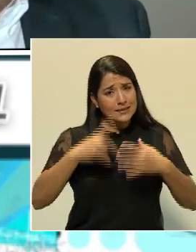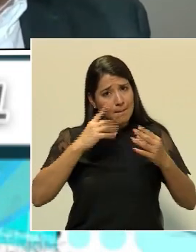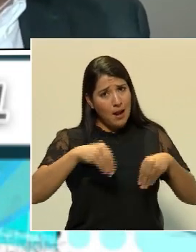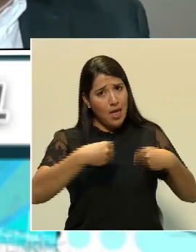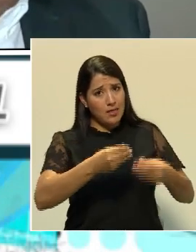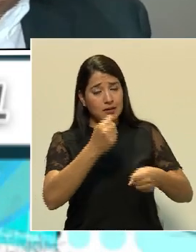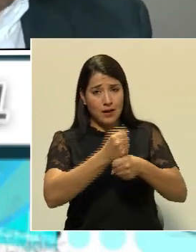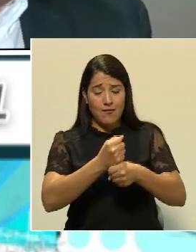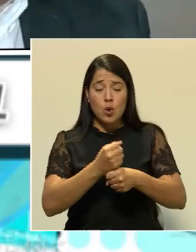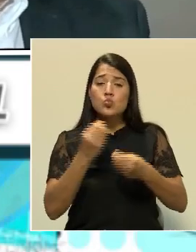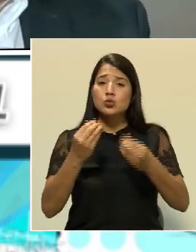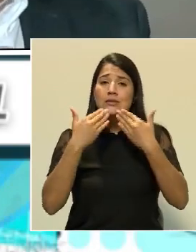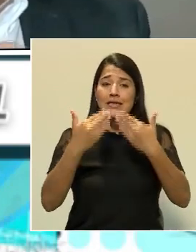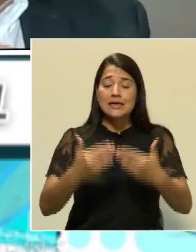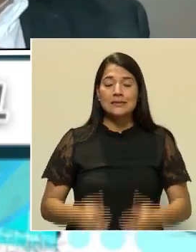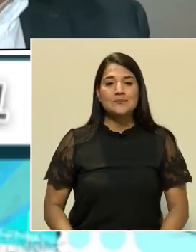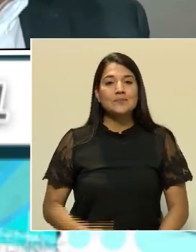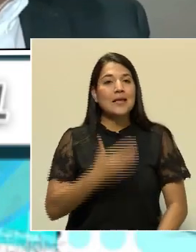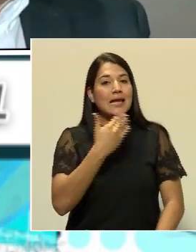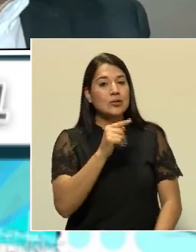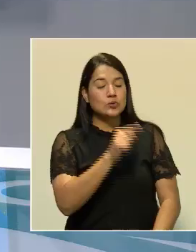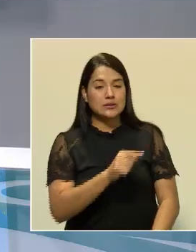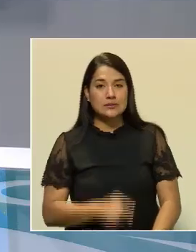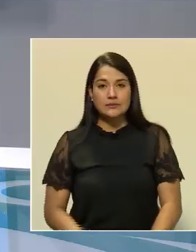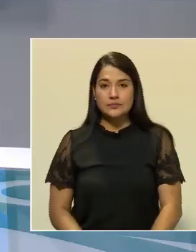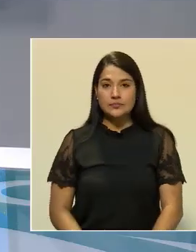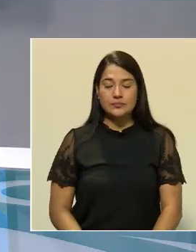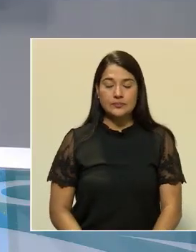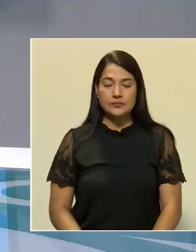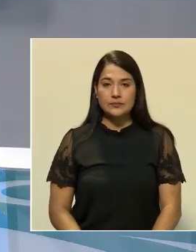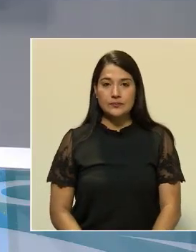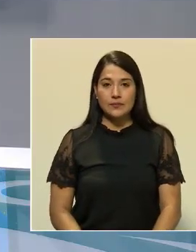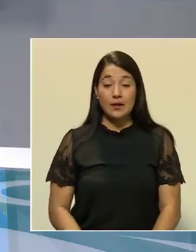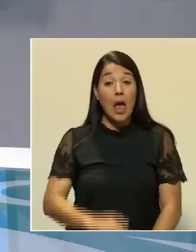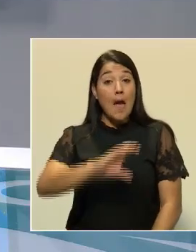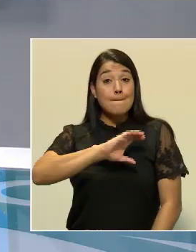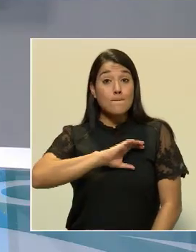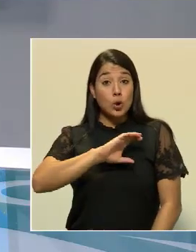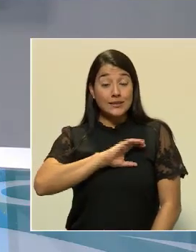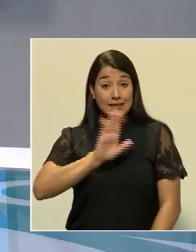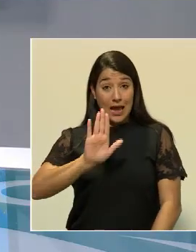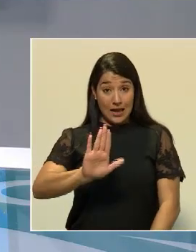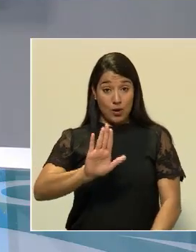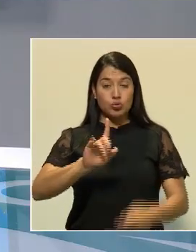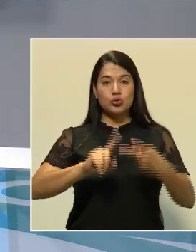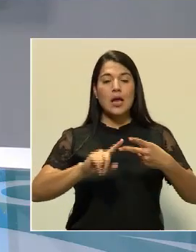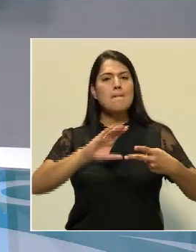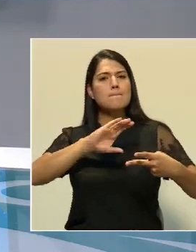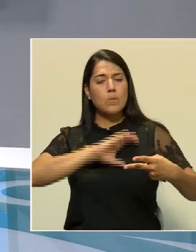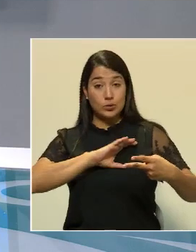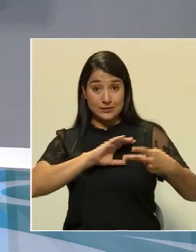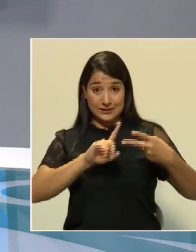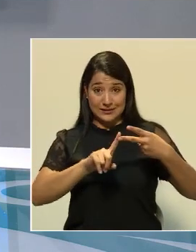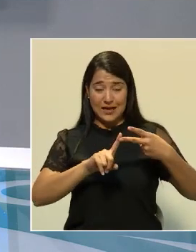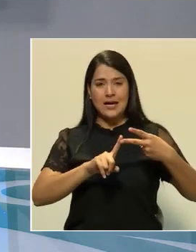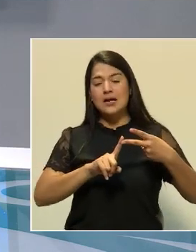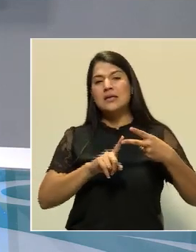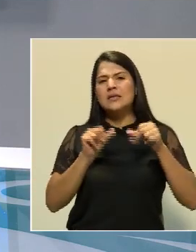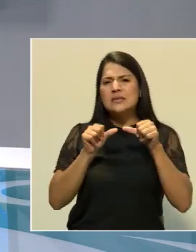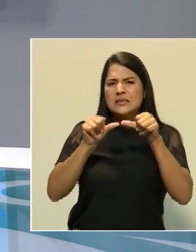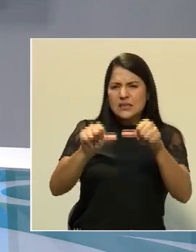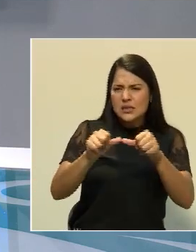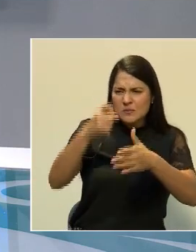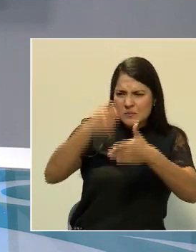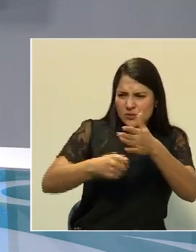nuestros trabajadores. Muchas gracias, don Ernesto. Gracias a usted. La Policía de Tránsito y la Fuerza Pública mantendrán